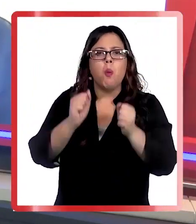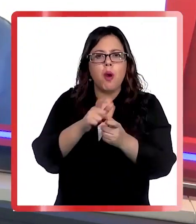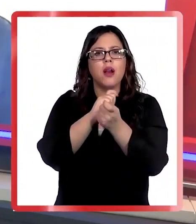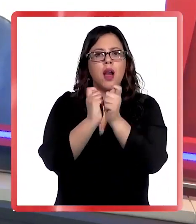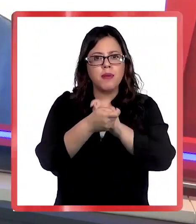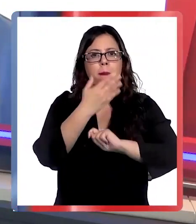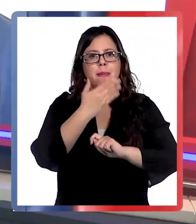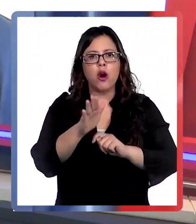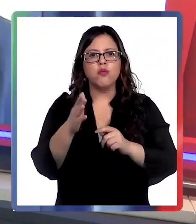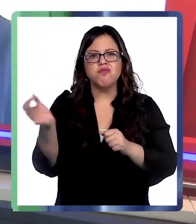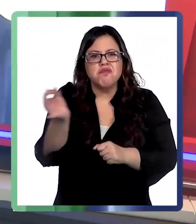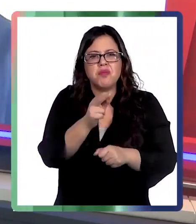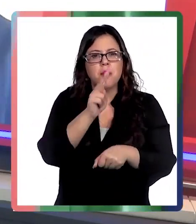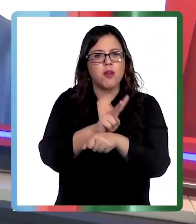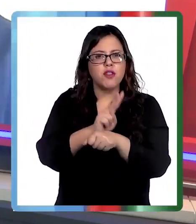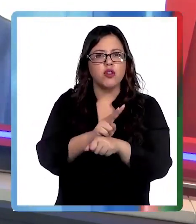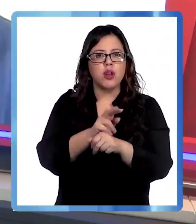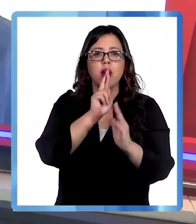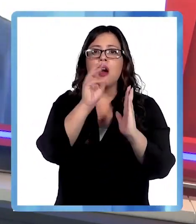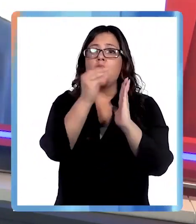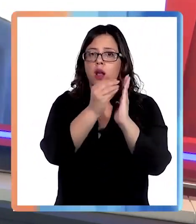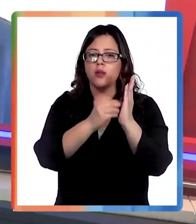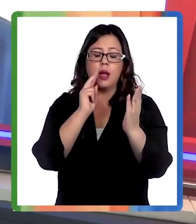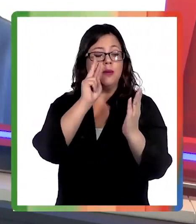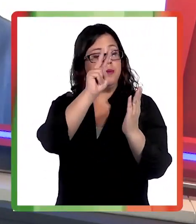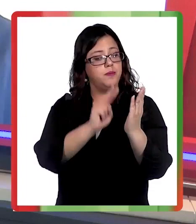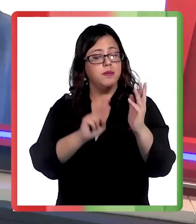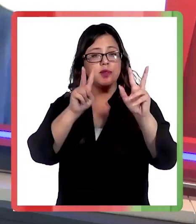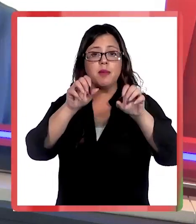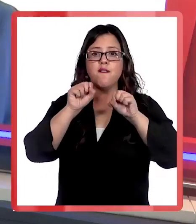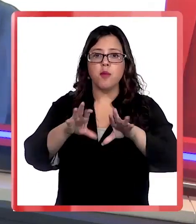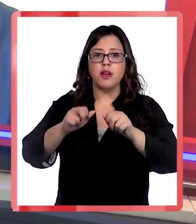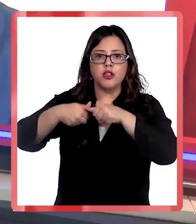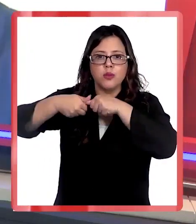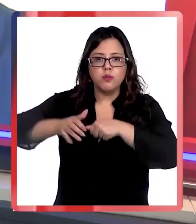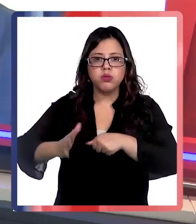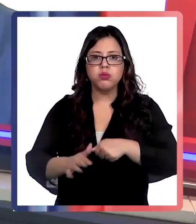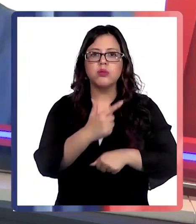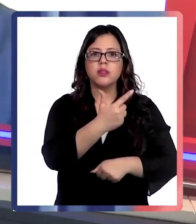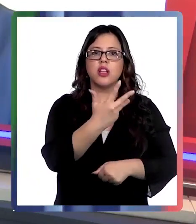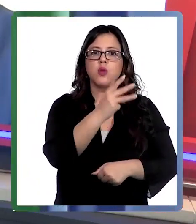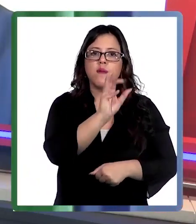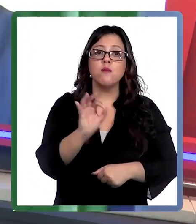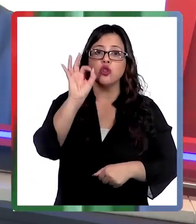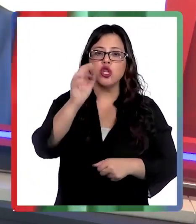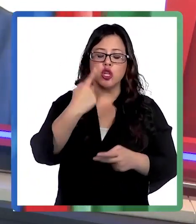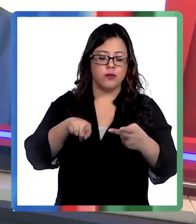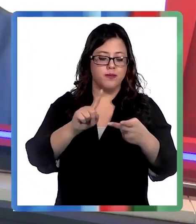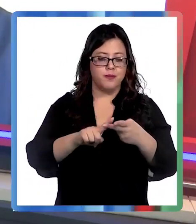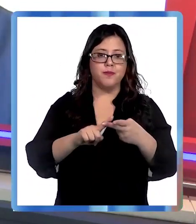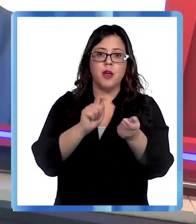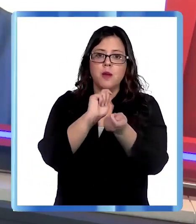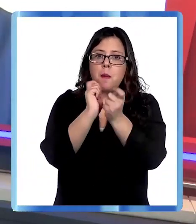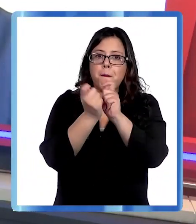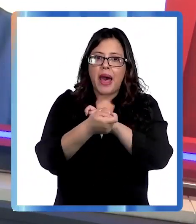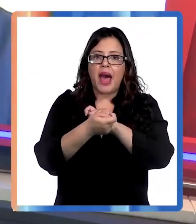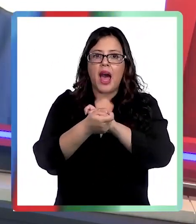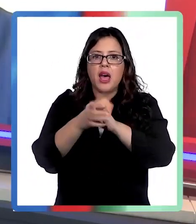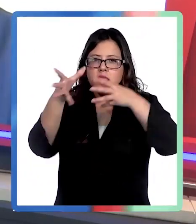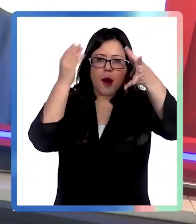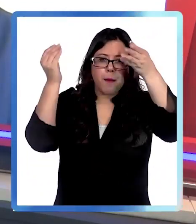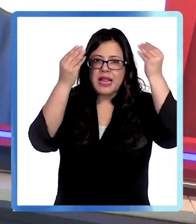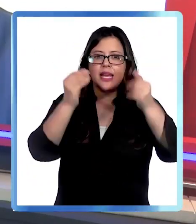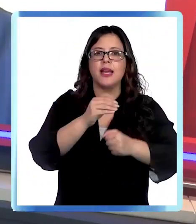aspectos se pueden mejorar, qué dicen los profesores. Tengo aquí los resultados. Dice, la formación permanente, 79%. La actualización